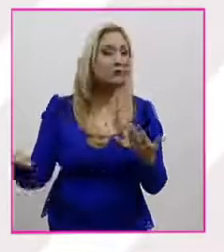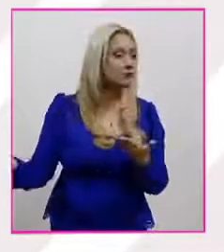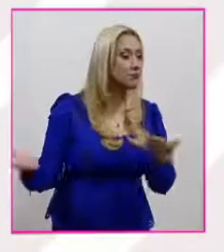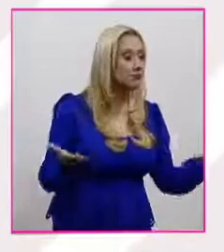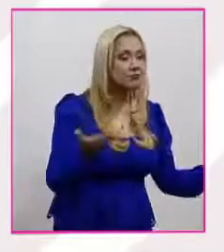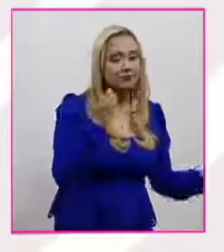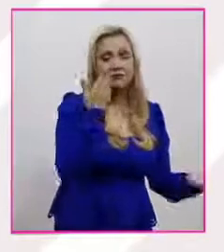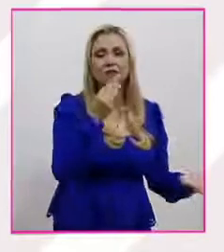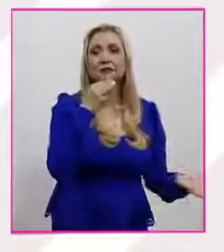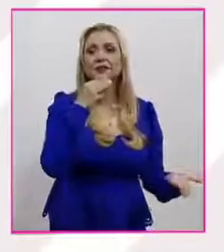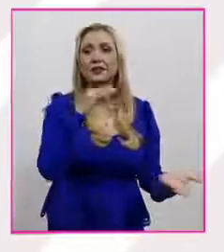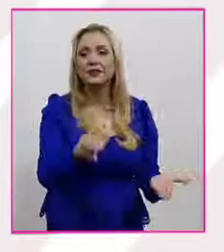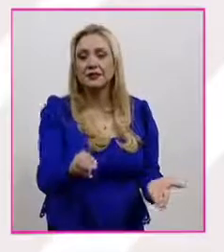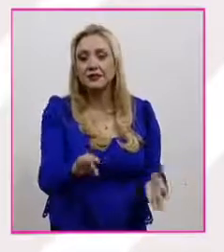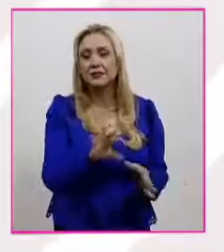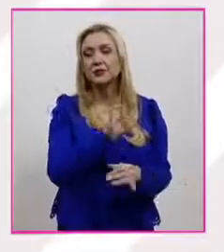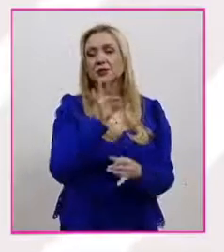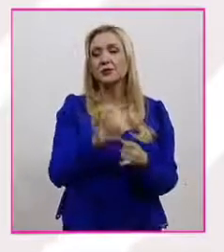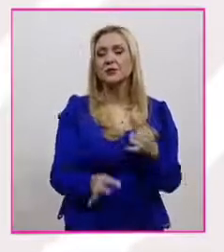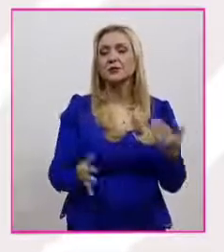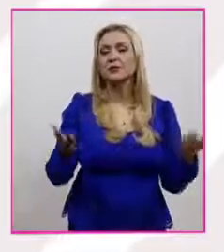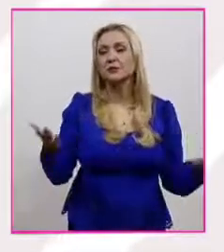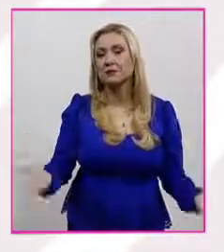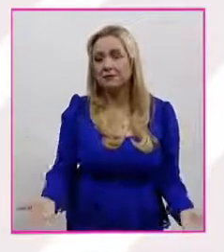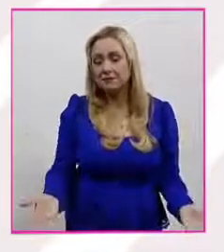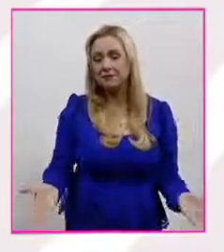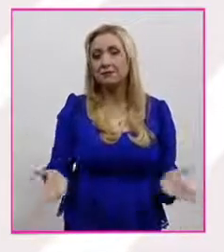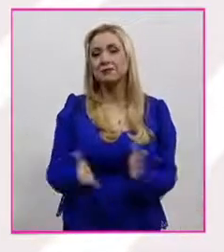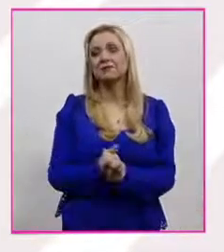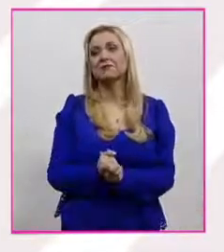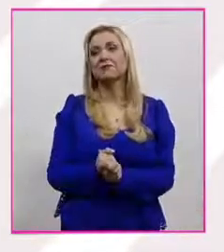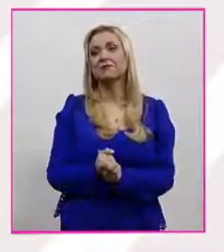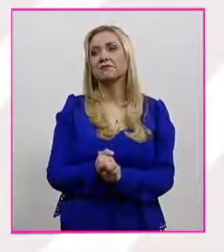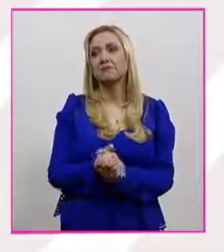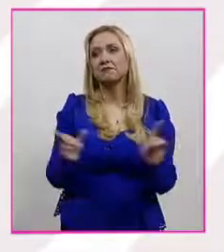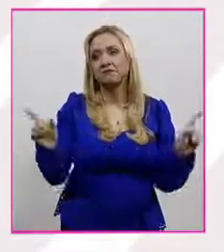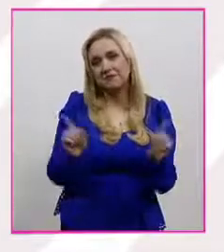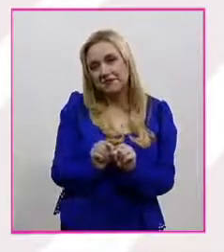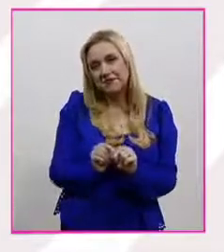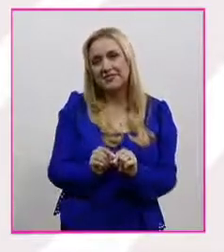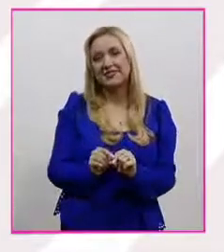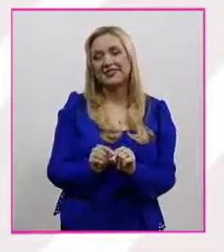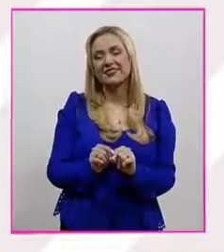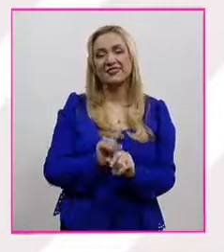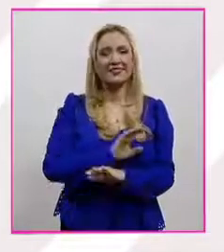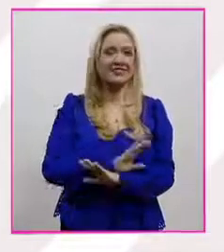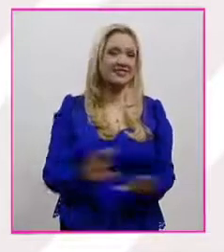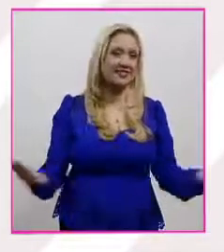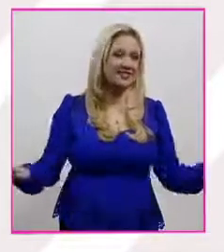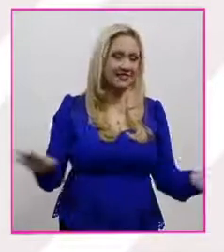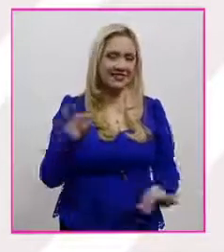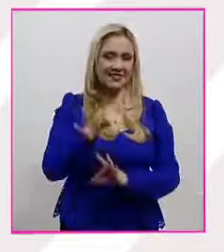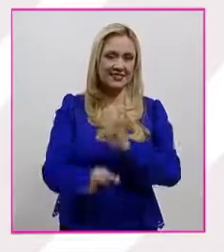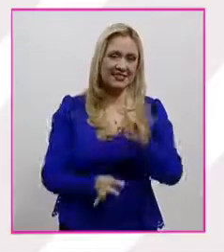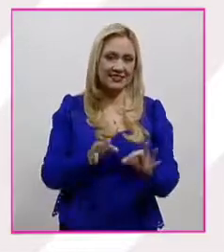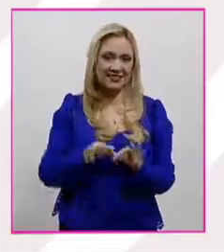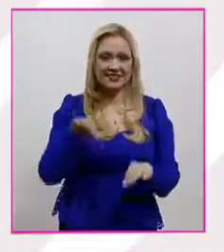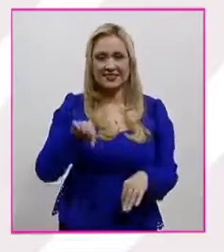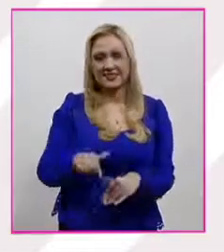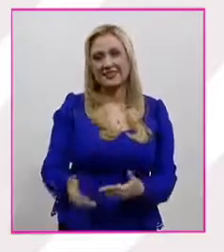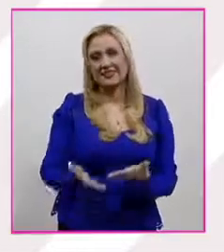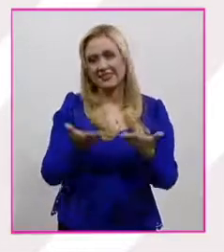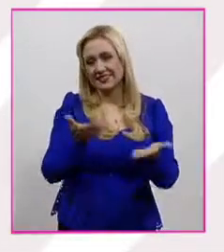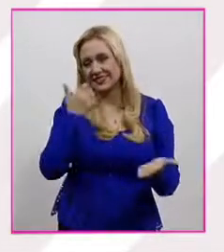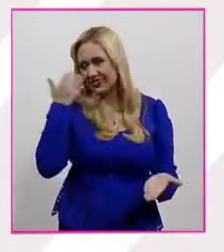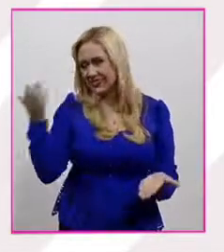sé si quieran cerrar con una frase lapidaria corta para que podamos, bueno, pues acabar